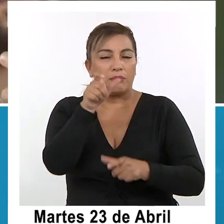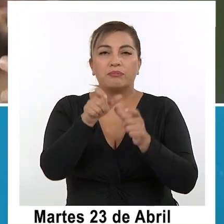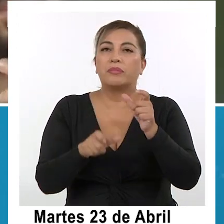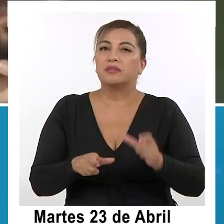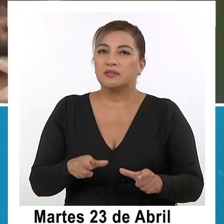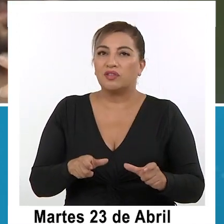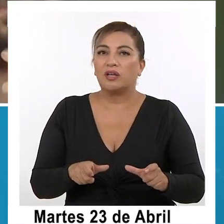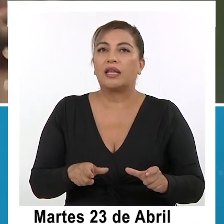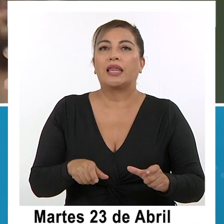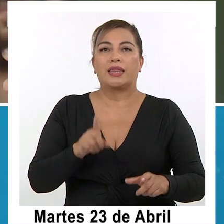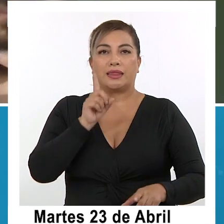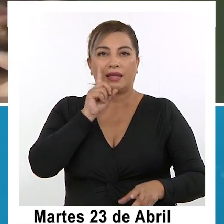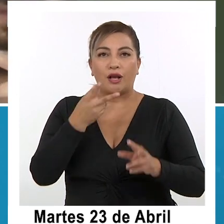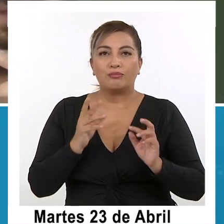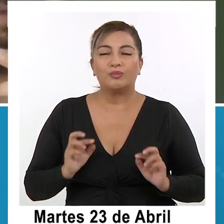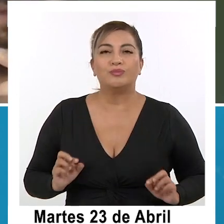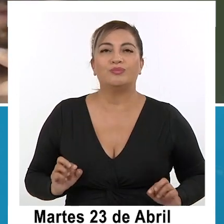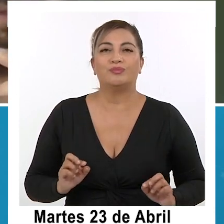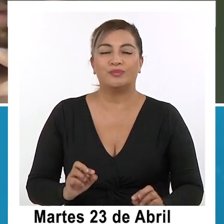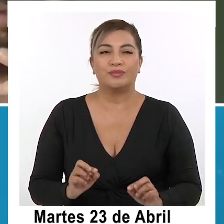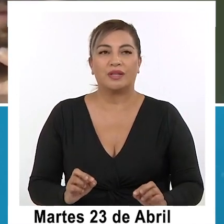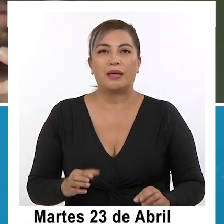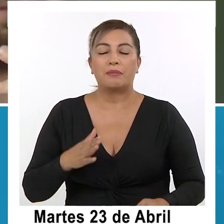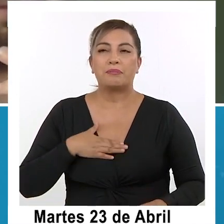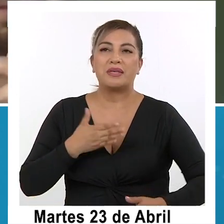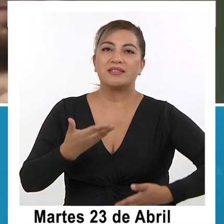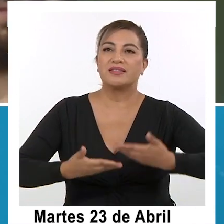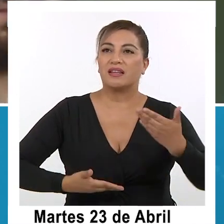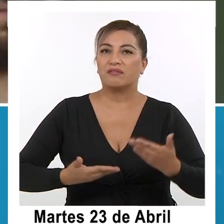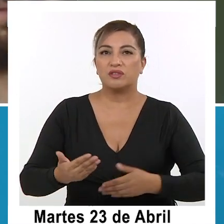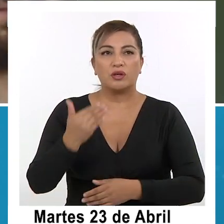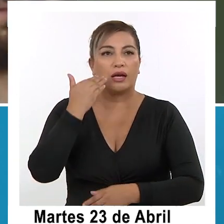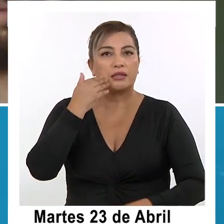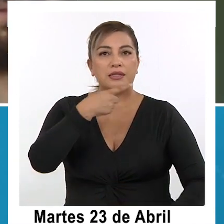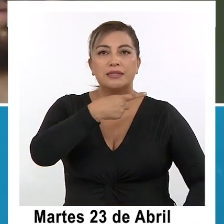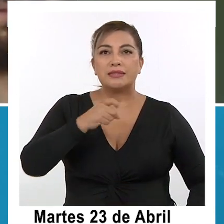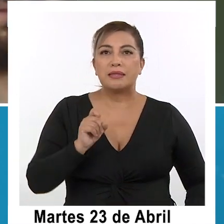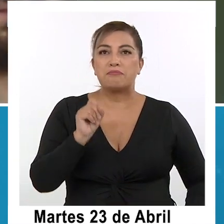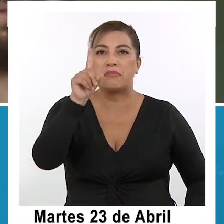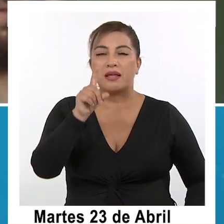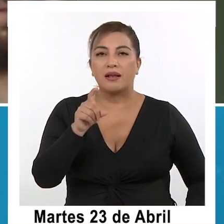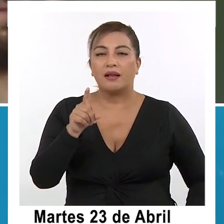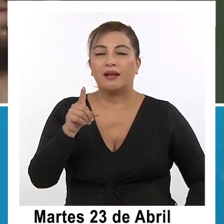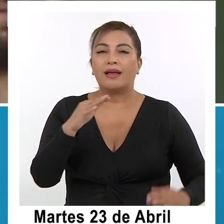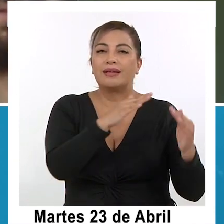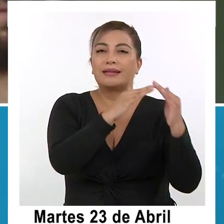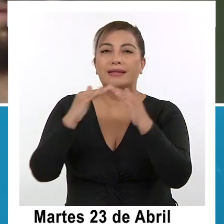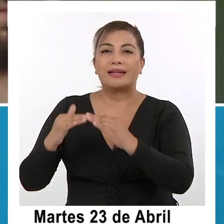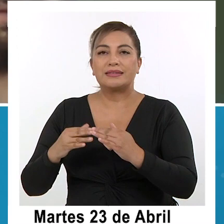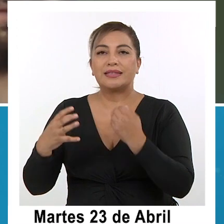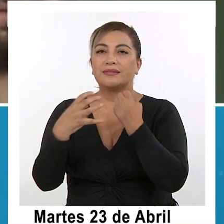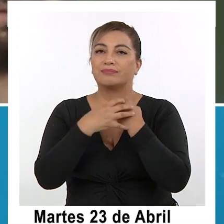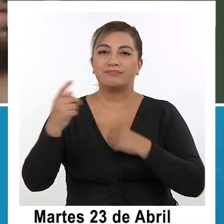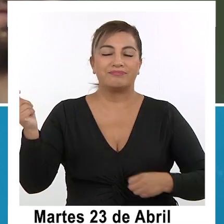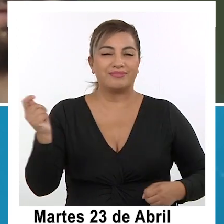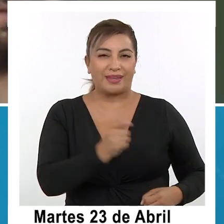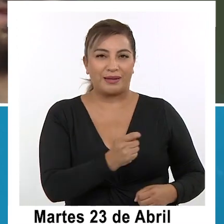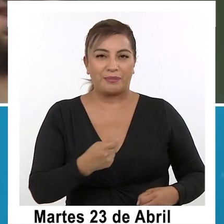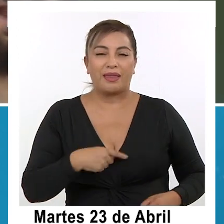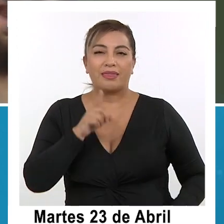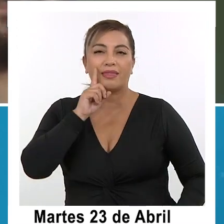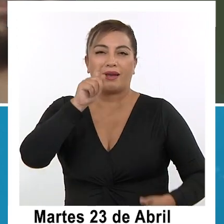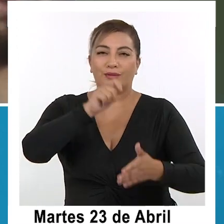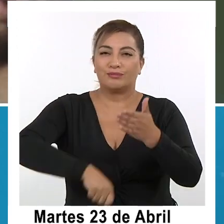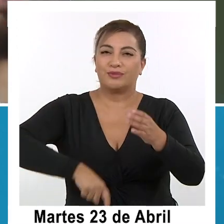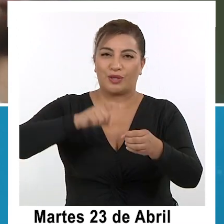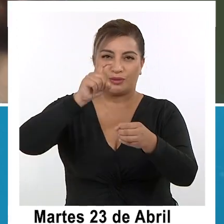la comuna va a tener esta posibilidad de de tener nuestro servicio llegando prácticamente a 100,000 hogares en toda la región de tarapacá como posibilidad de de